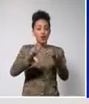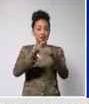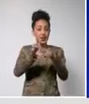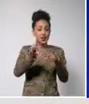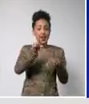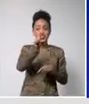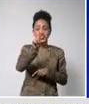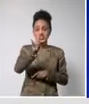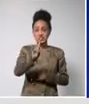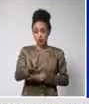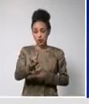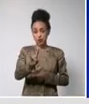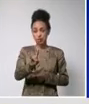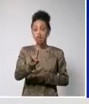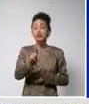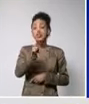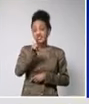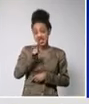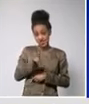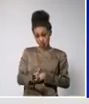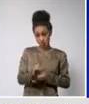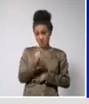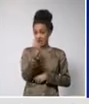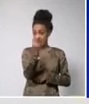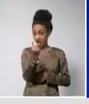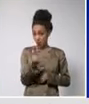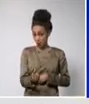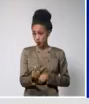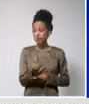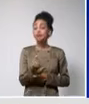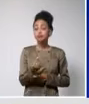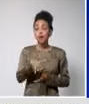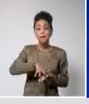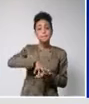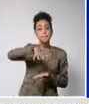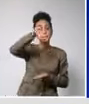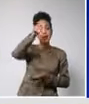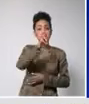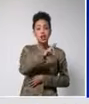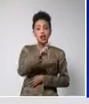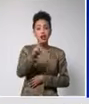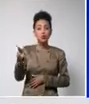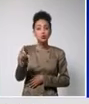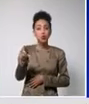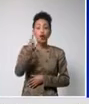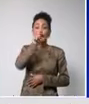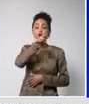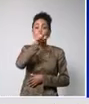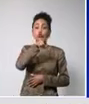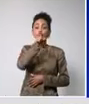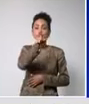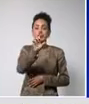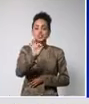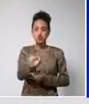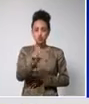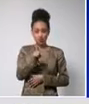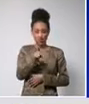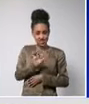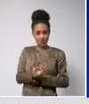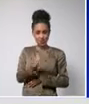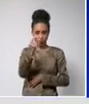casos autóctonos cada uno, y Plaza de la Revolución y El Cotorro con 18